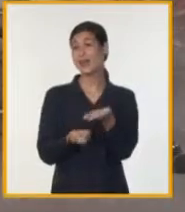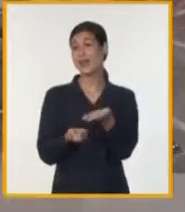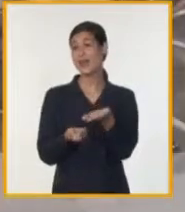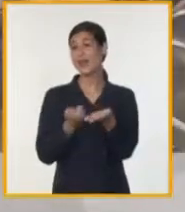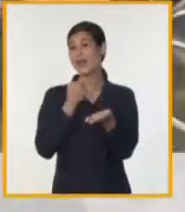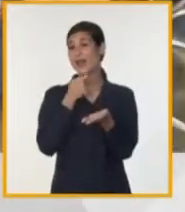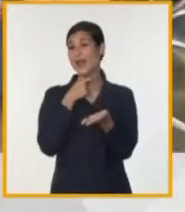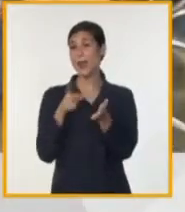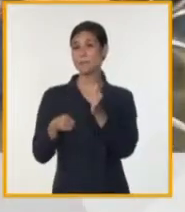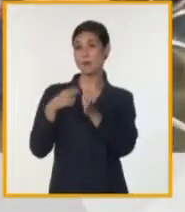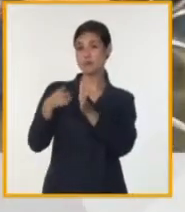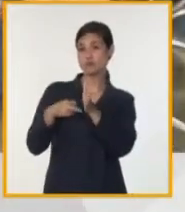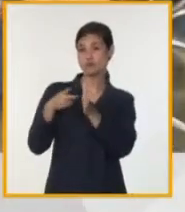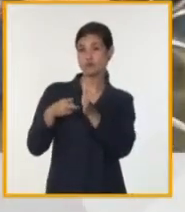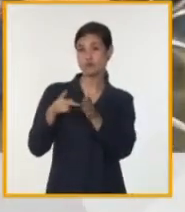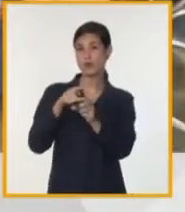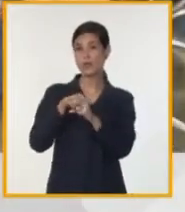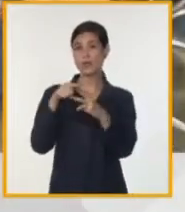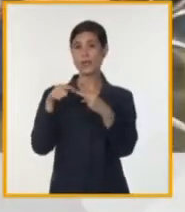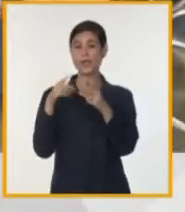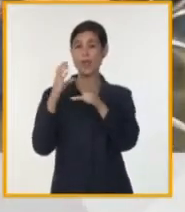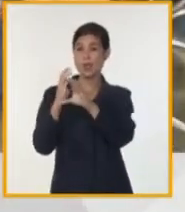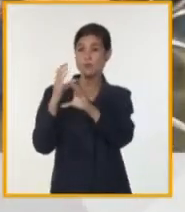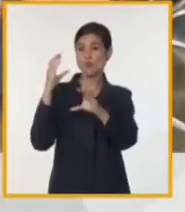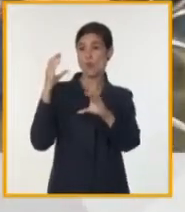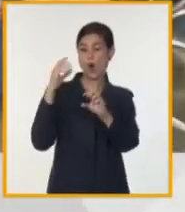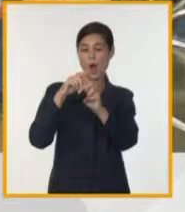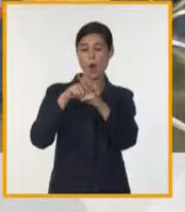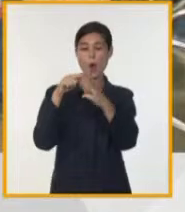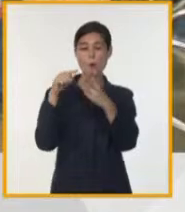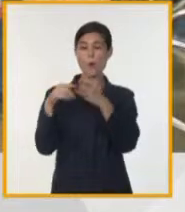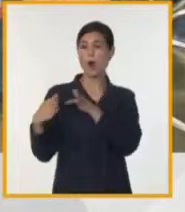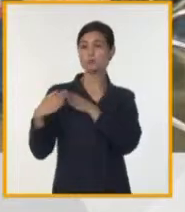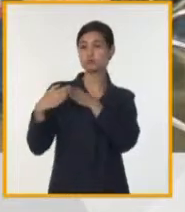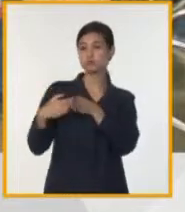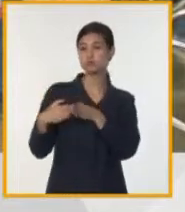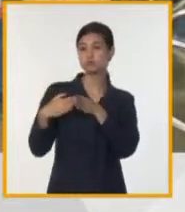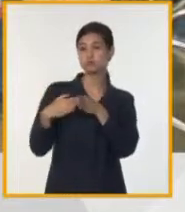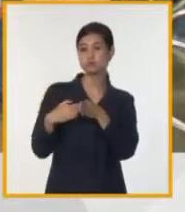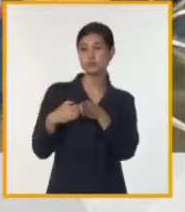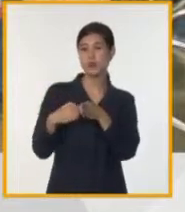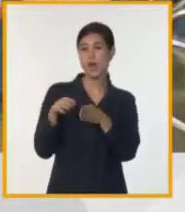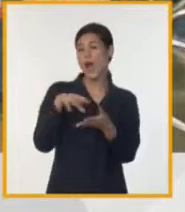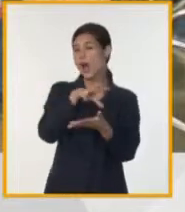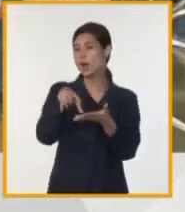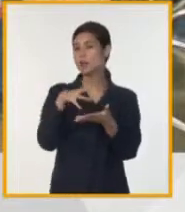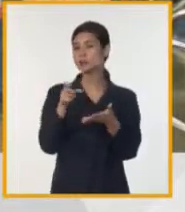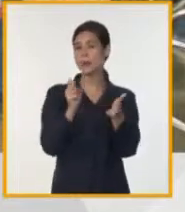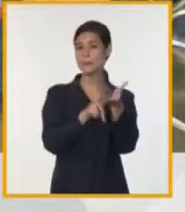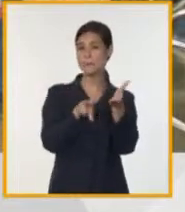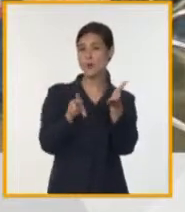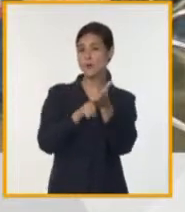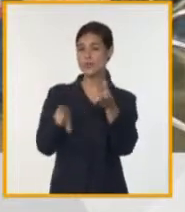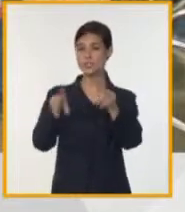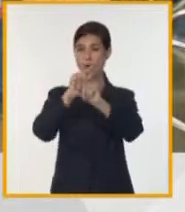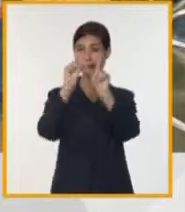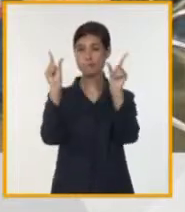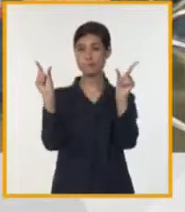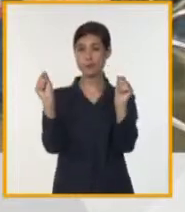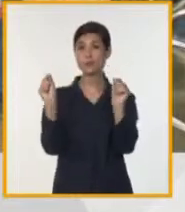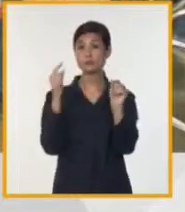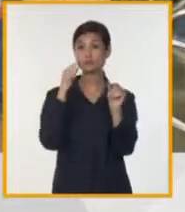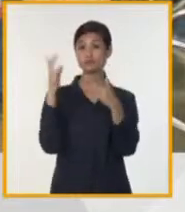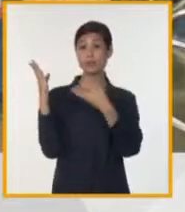pasajes ferroviarios y los pasajes marítimos, los pasajes interprovinciales. Son los que se comercializan aquí. No se comercializa pasajes del